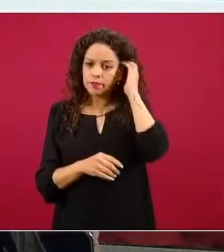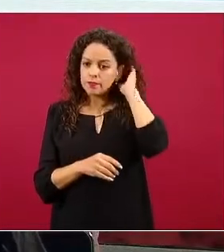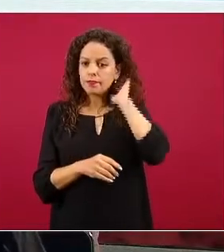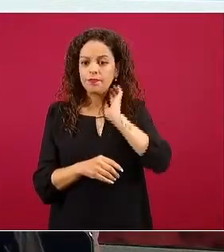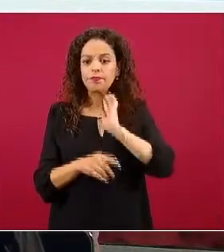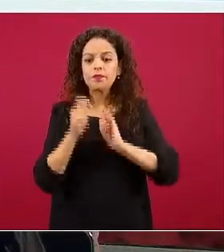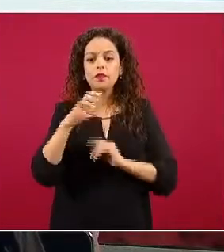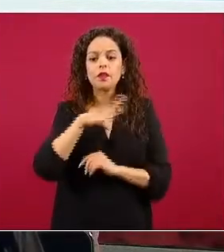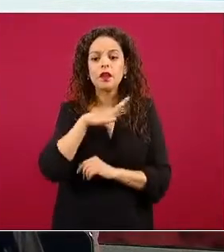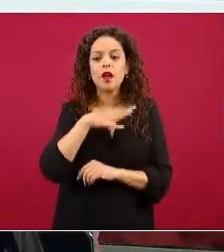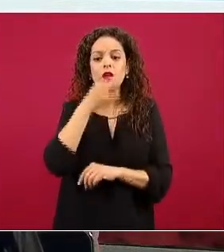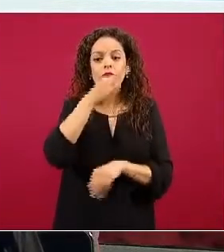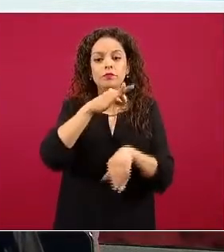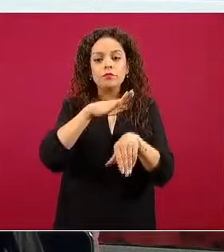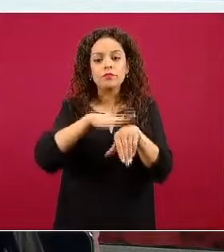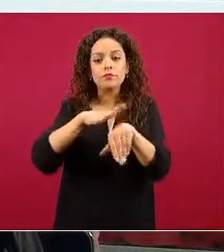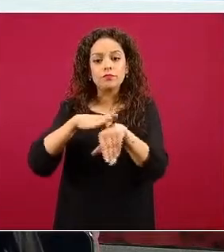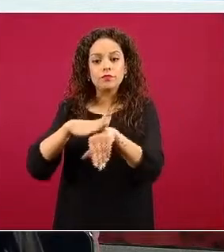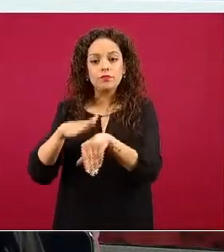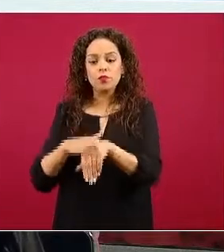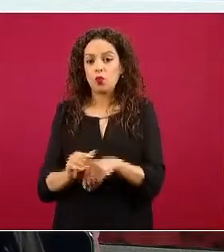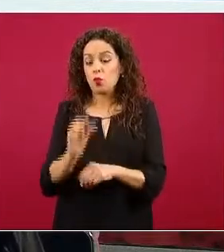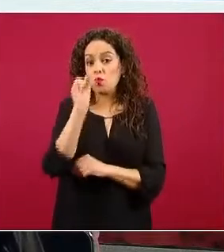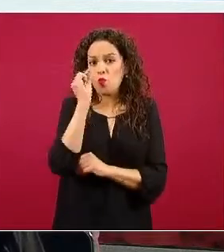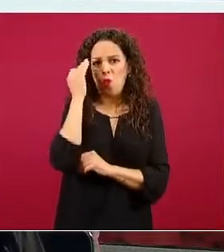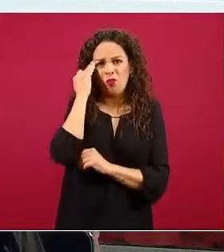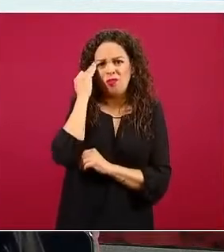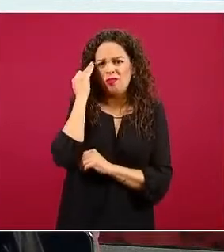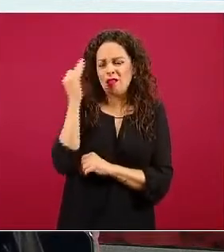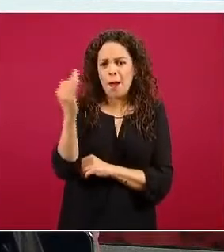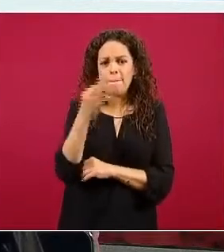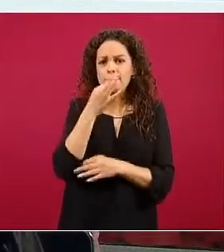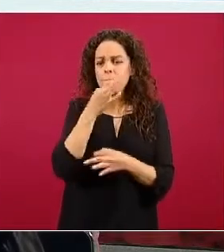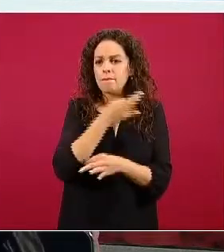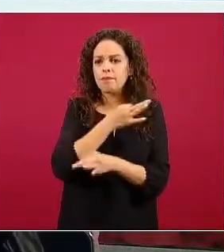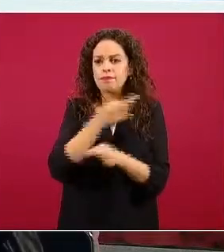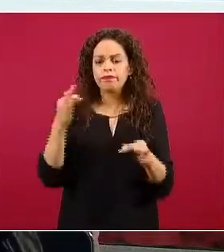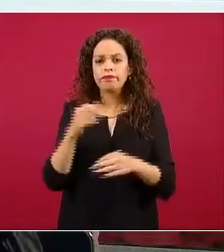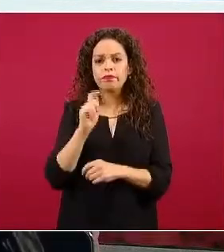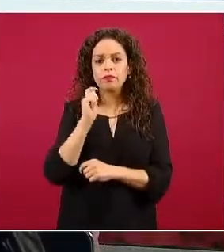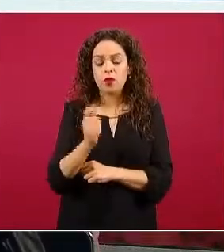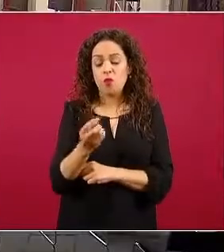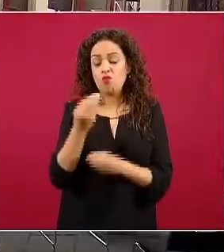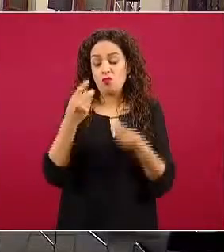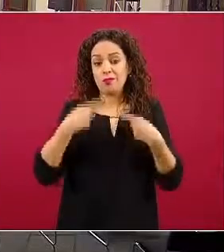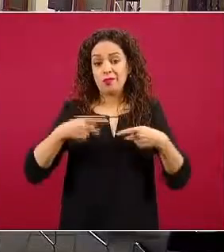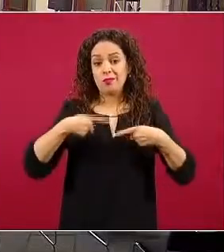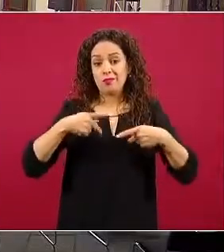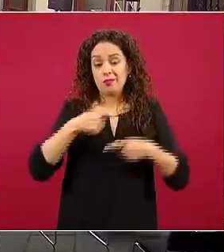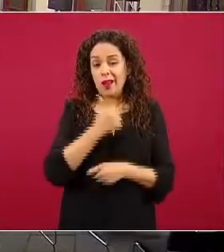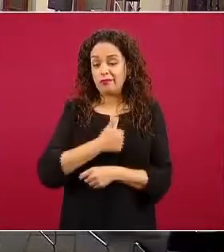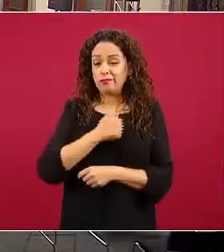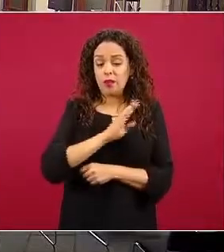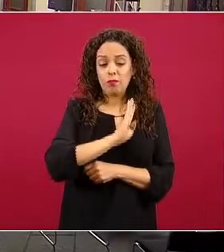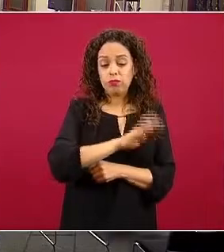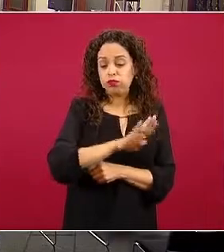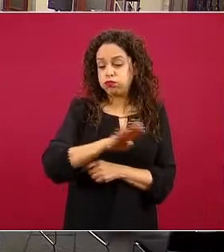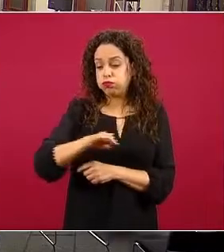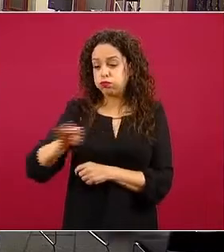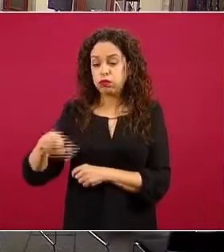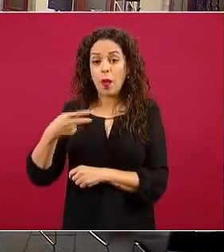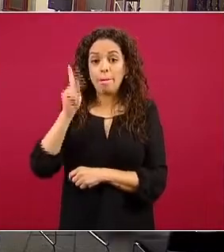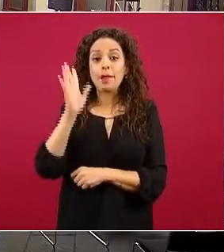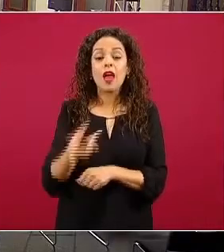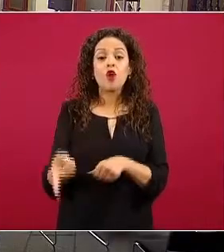una notificación en poco tiempo de muchas defunciones que ya habían ocurrido en